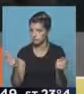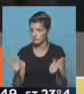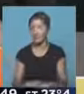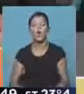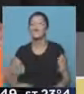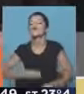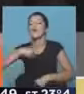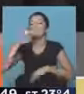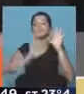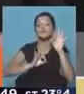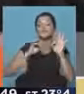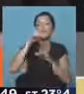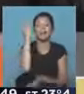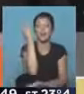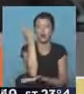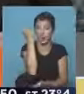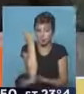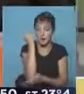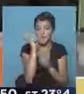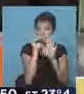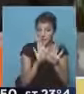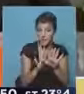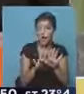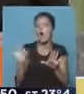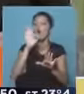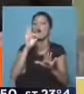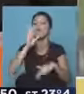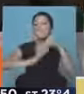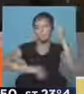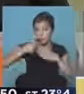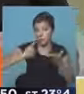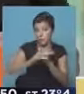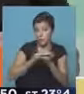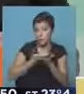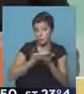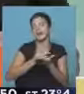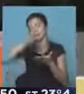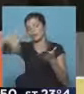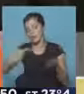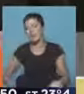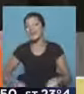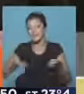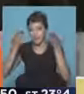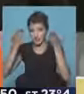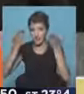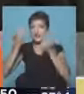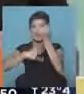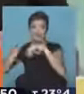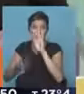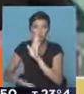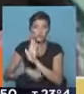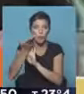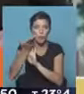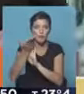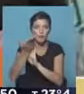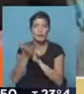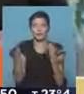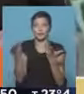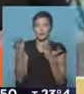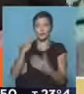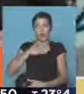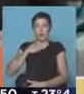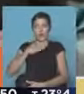cerrar un poco la economía o de generar la obra pública que va a generar inflación de alguna manera y van a levantar las tasas bueno nuestras economía que